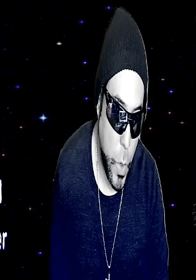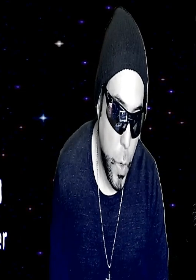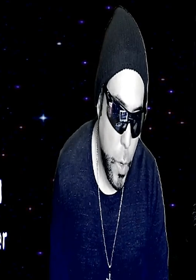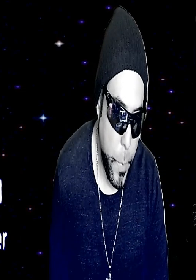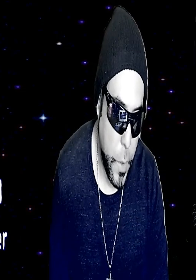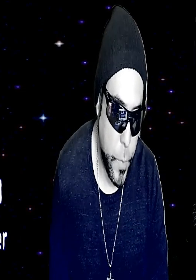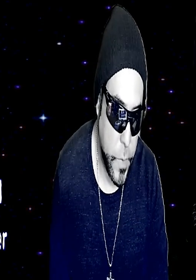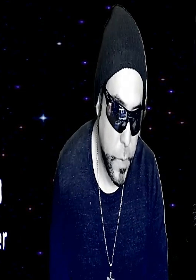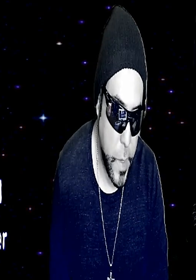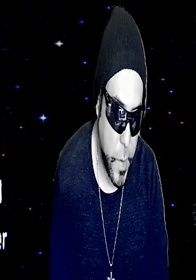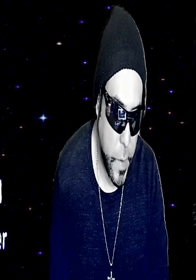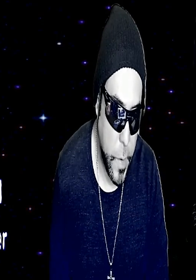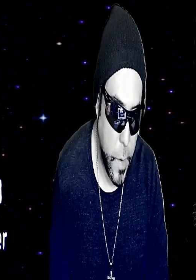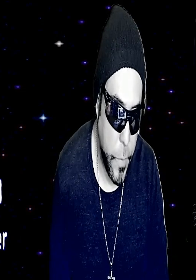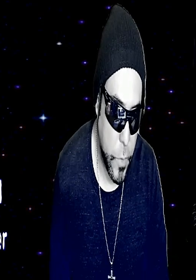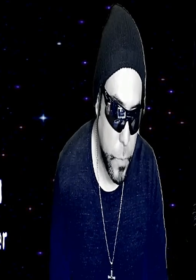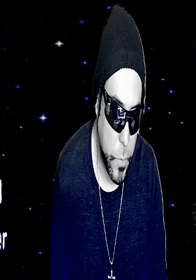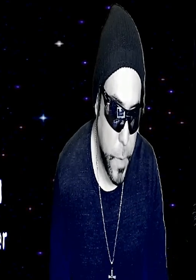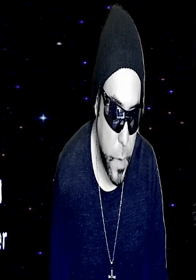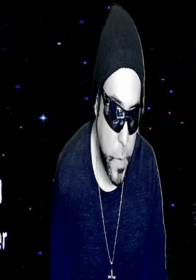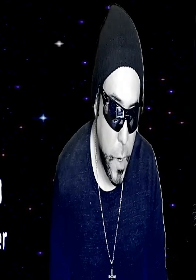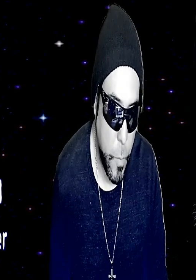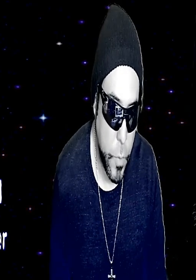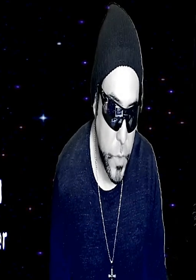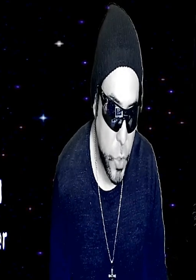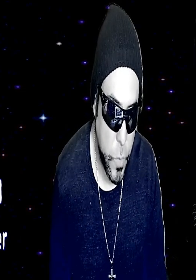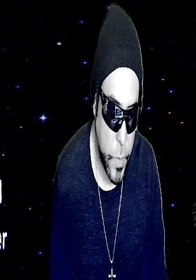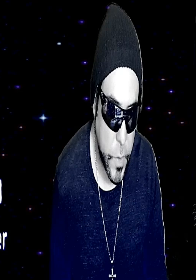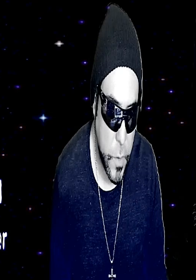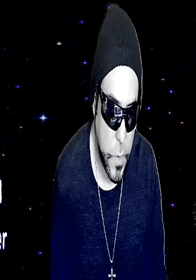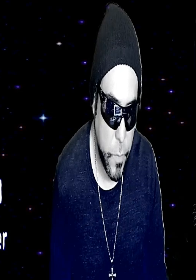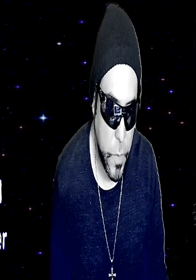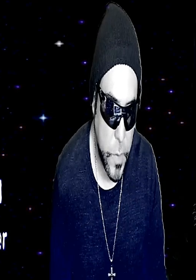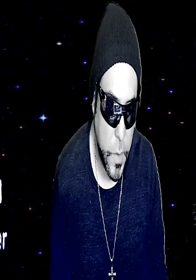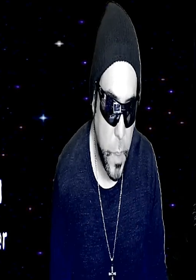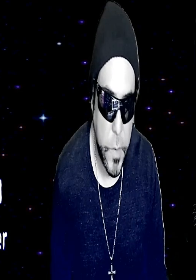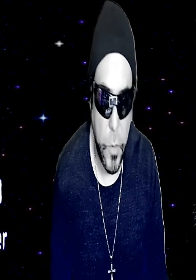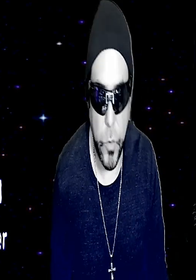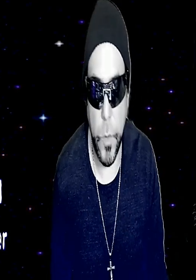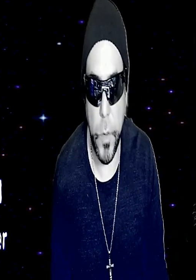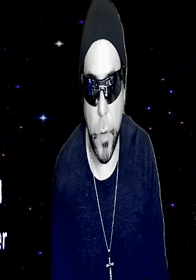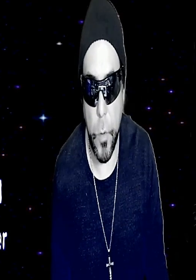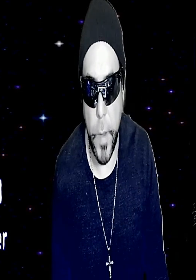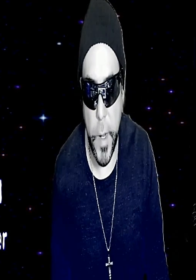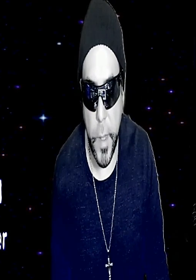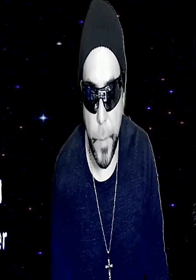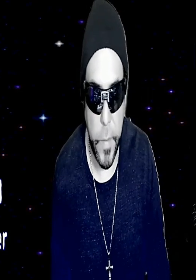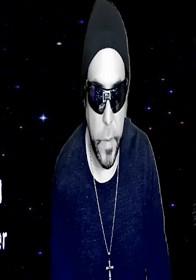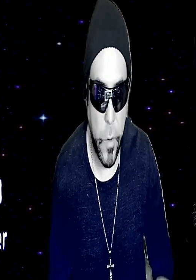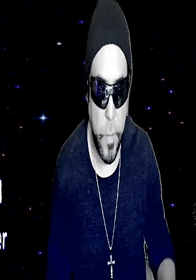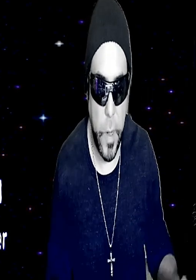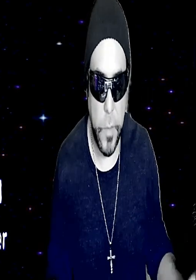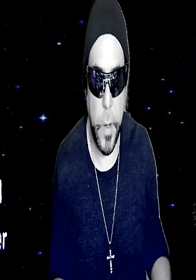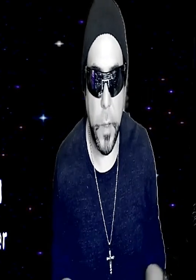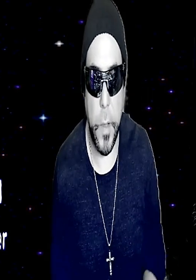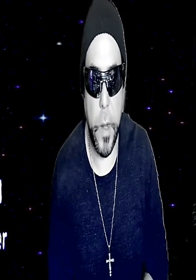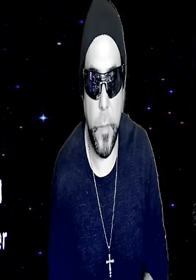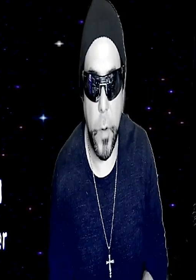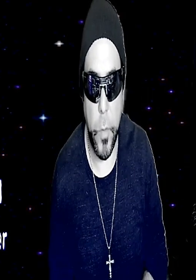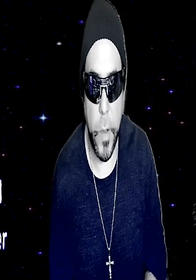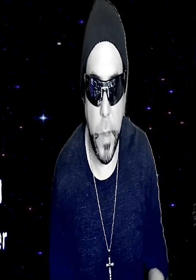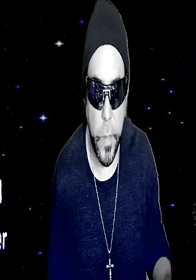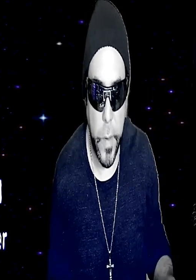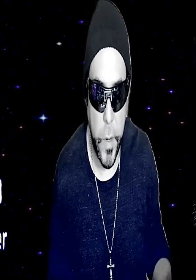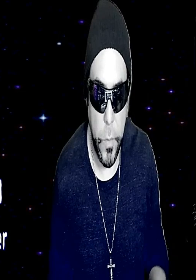contratiempos, pero pues se entiende, amigos, por parte de la oposición, pues que ellos a fuerza están acostumbrados a robar, y ya piensan que robar es parte